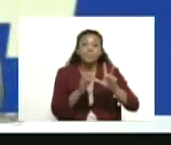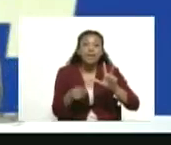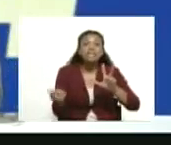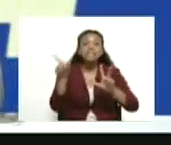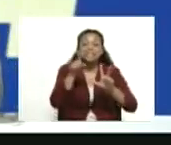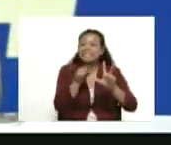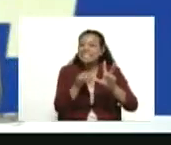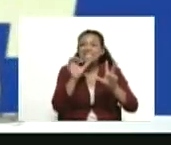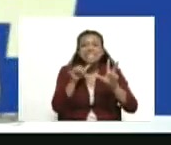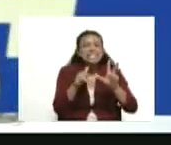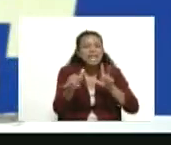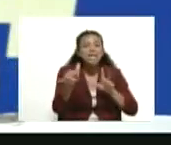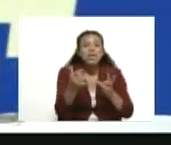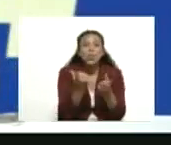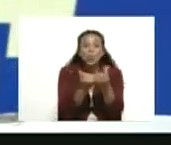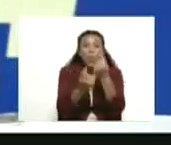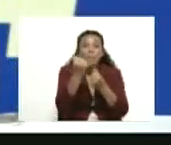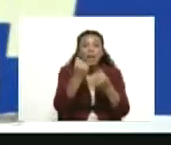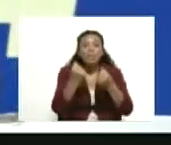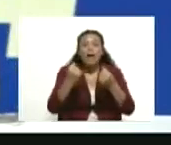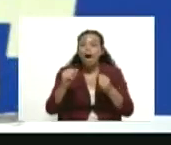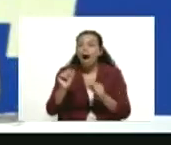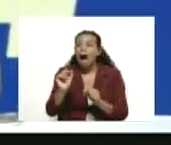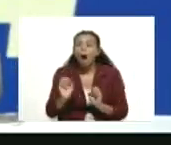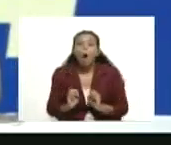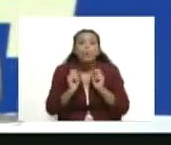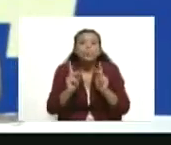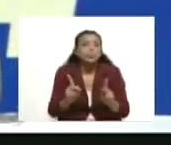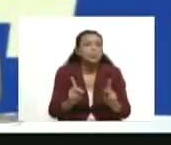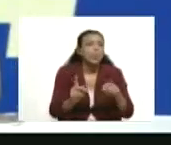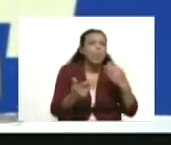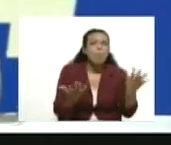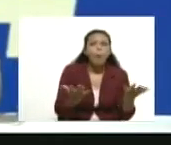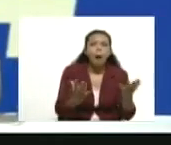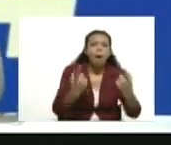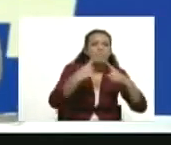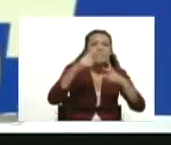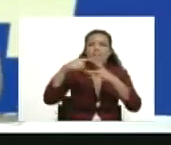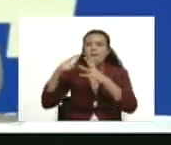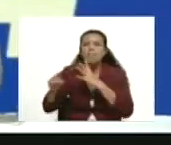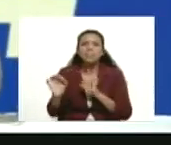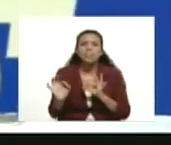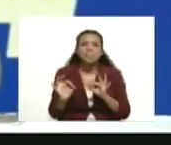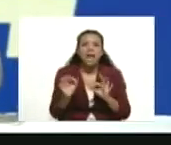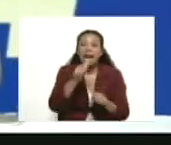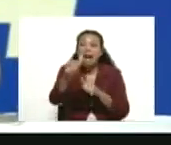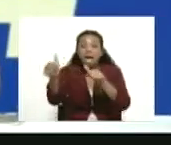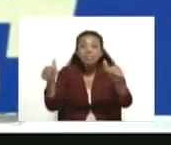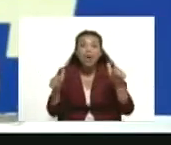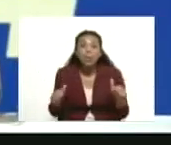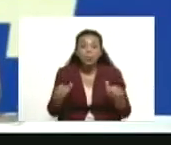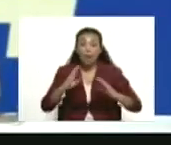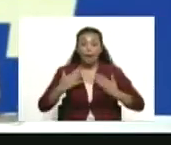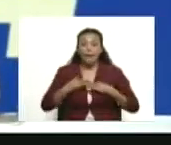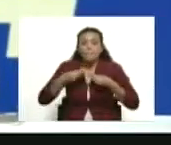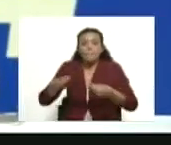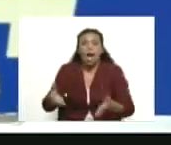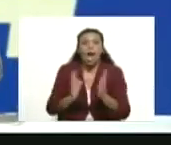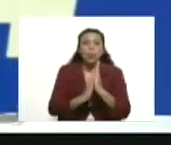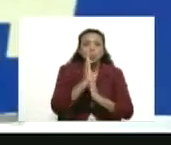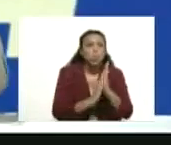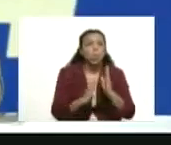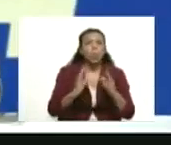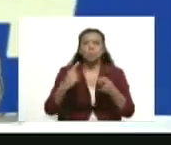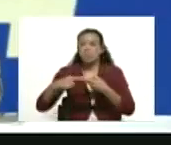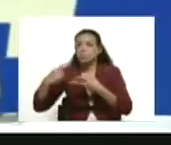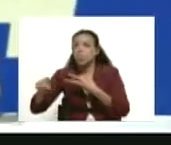Seguir construyendo una economía diversa, diversificada, y cada quien haciendo su aporte, cada